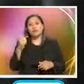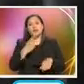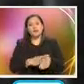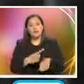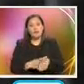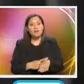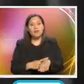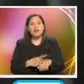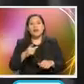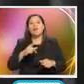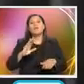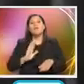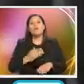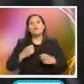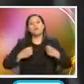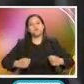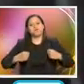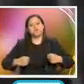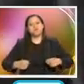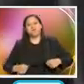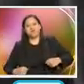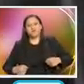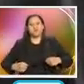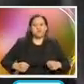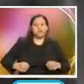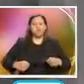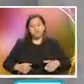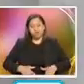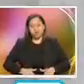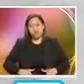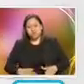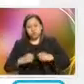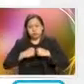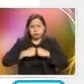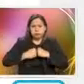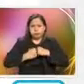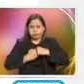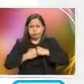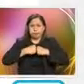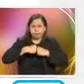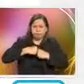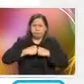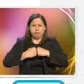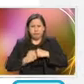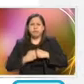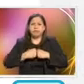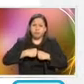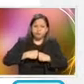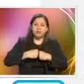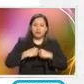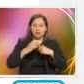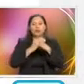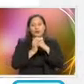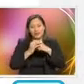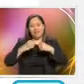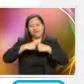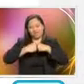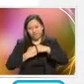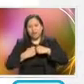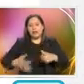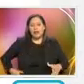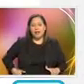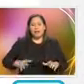enfermedades, la obesidad, ¿sí? Obviamente es mucho más frecuente los problemas articulares en rodillas, en caderas, en